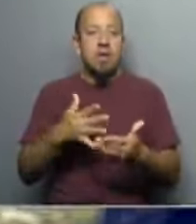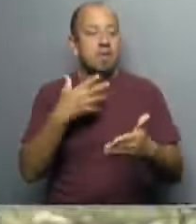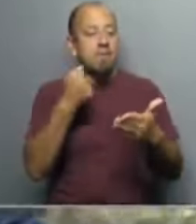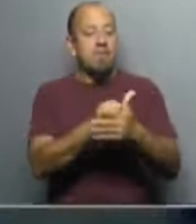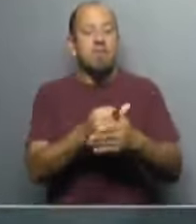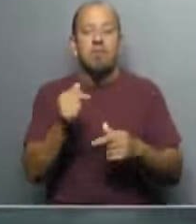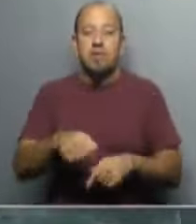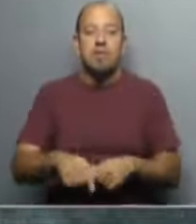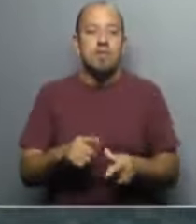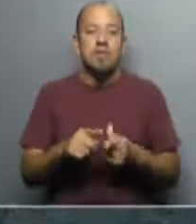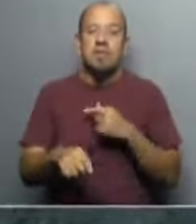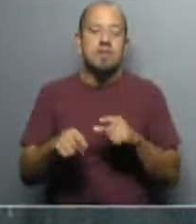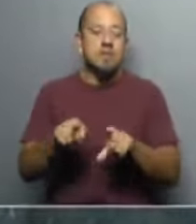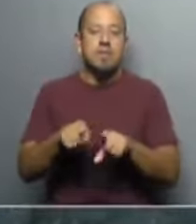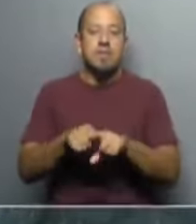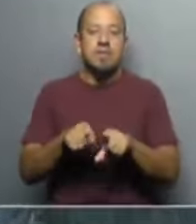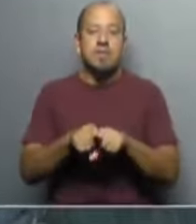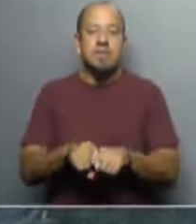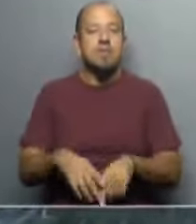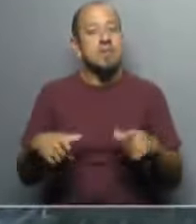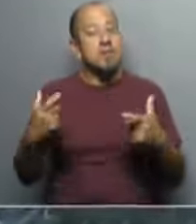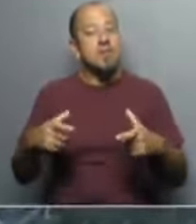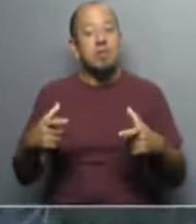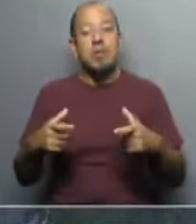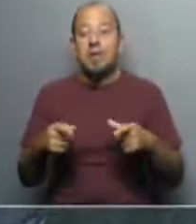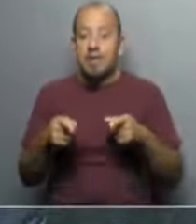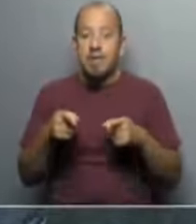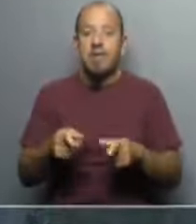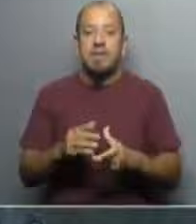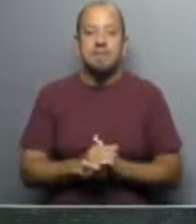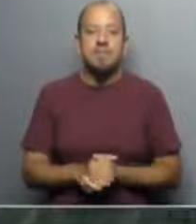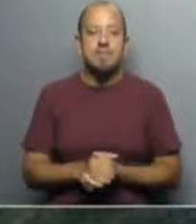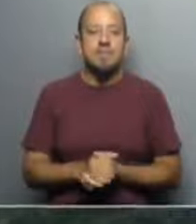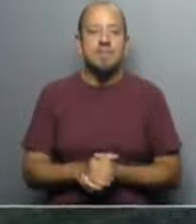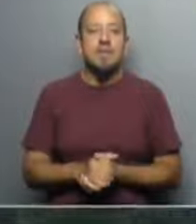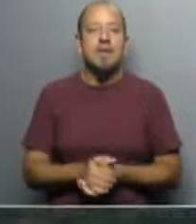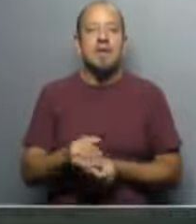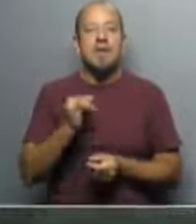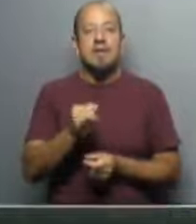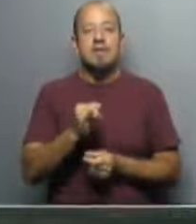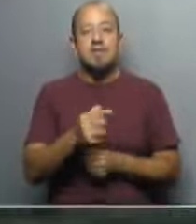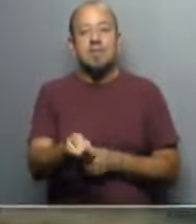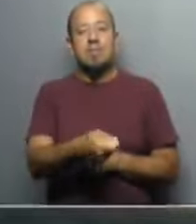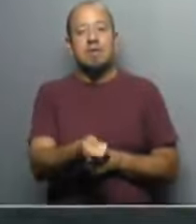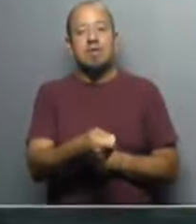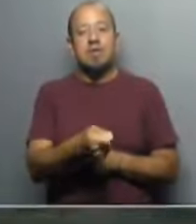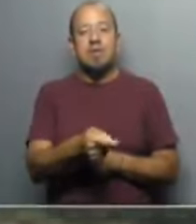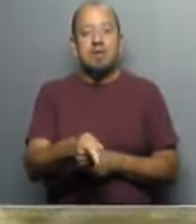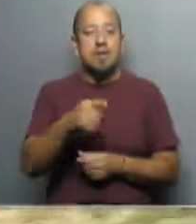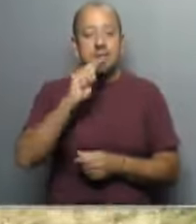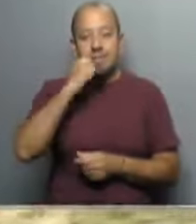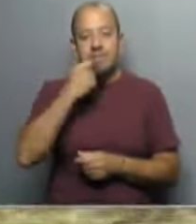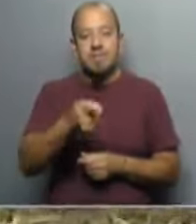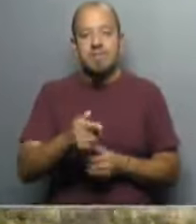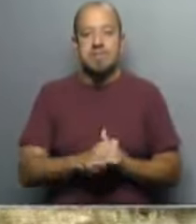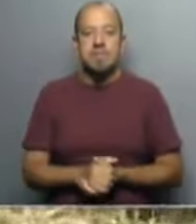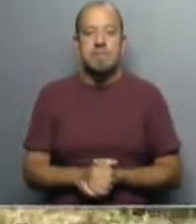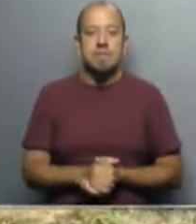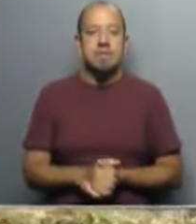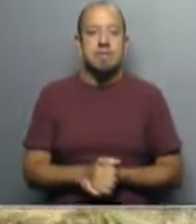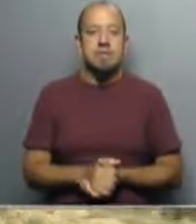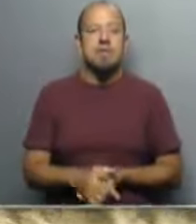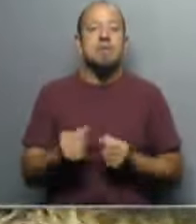fondo. ¡Qué suerte que tenés! Sí, le faltaría unos parrilleros y sería ideal. Y ya está, bueno, en cualquier